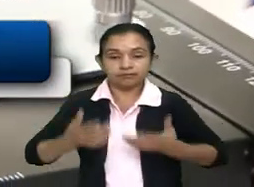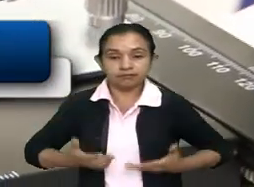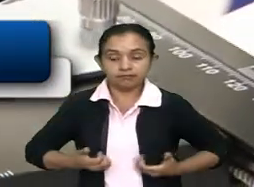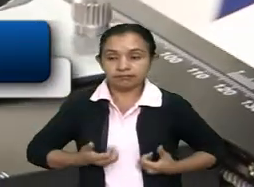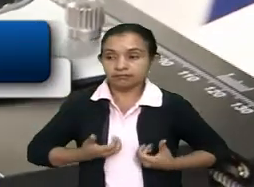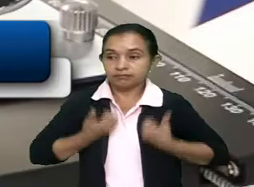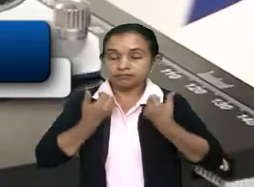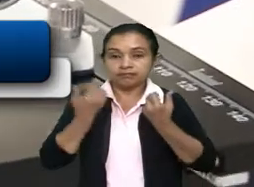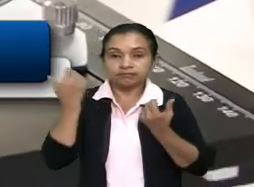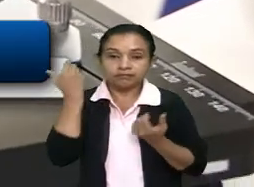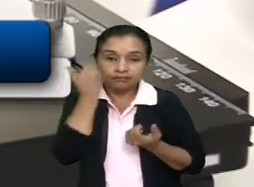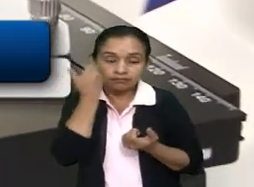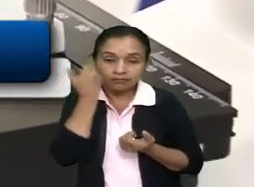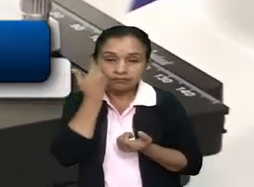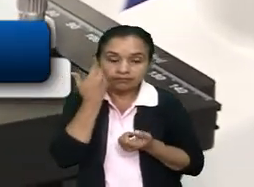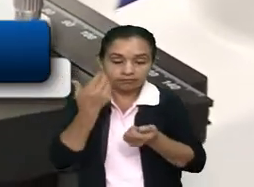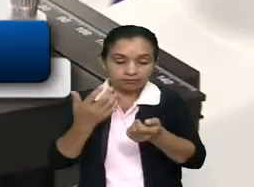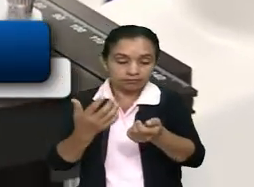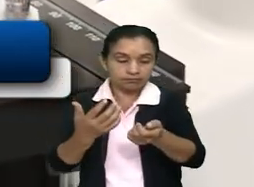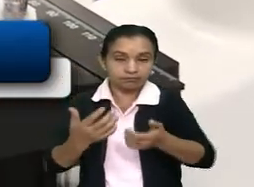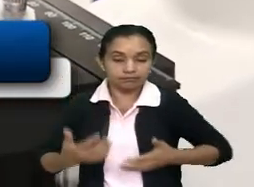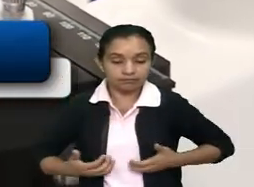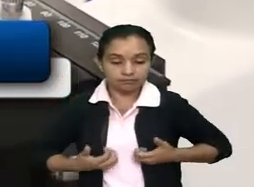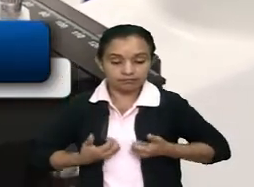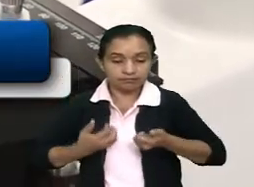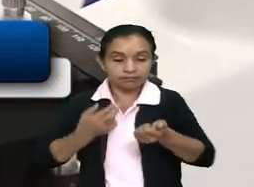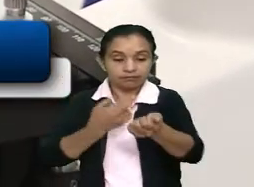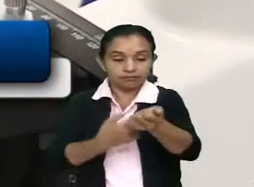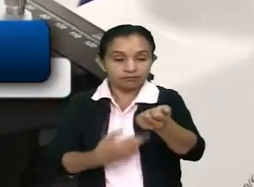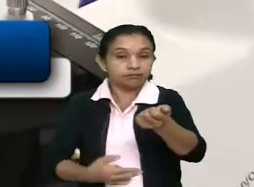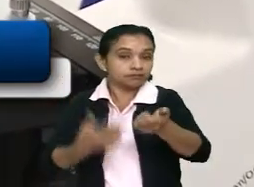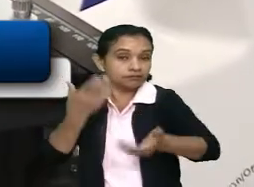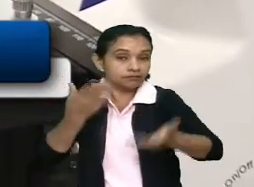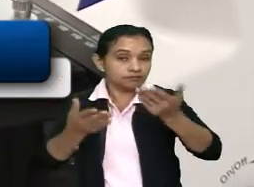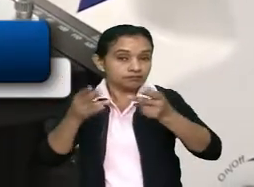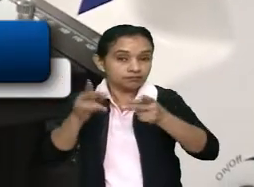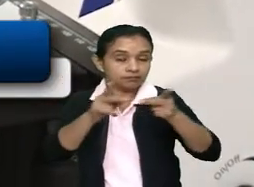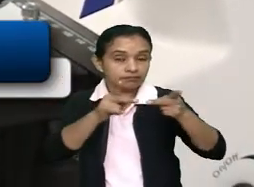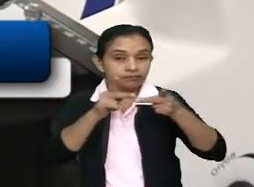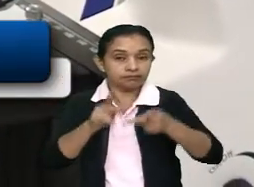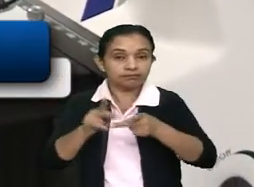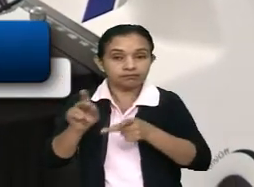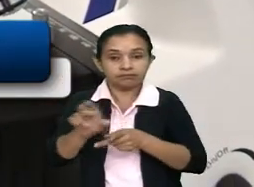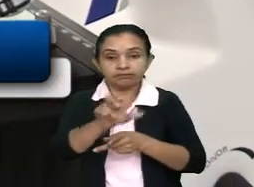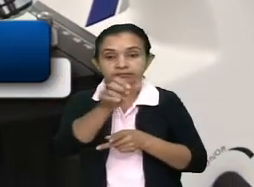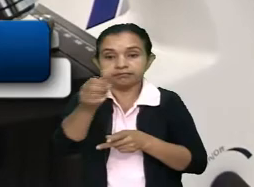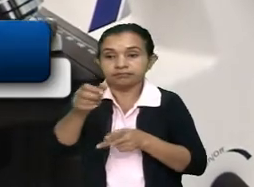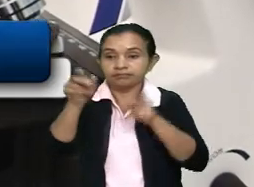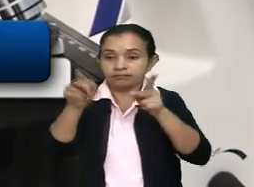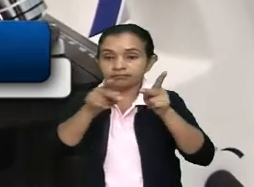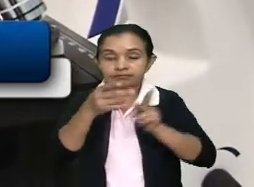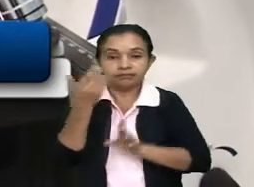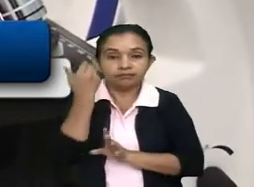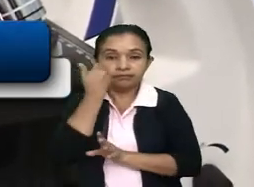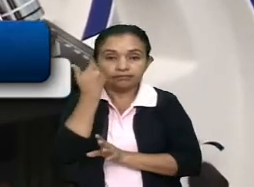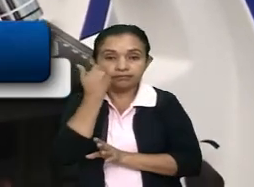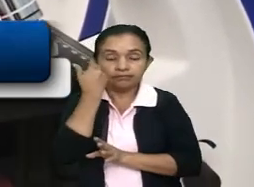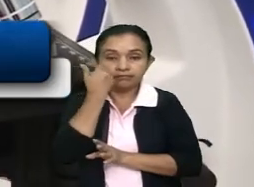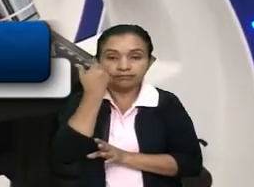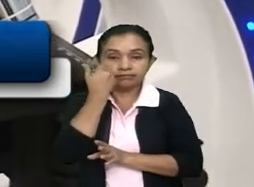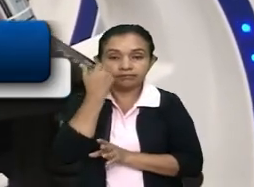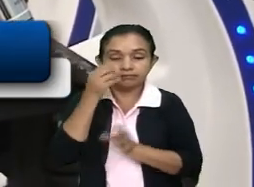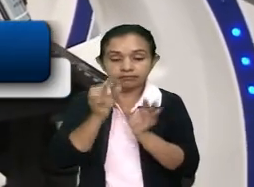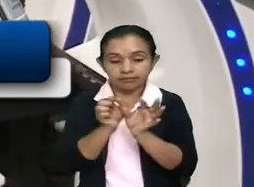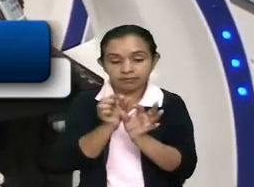sea por leucemia por cáncer y otras otras razones pero principalmente hay otros que tienen otro tipo de dificultades hipoplasia medular por